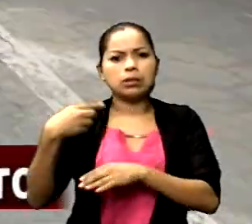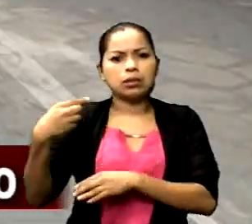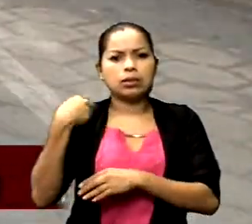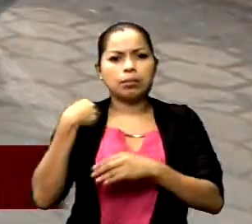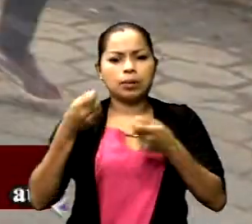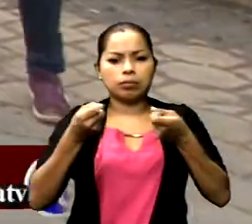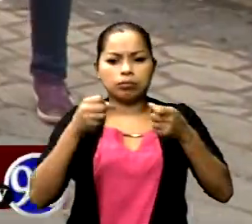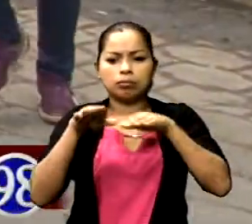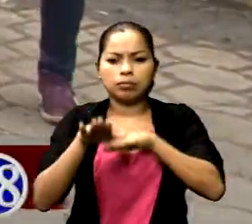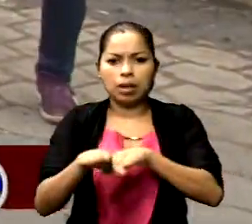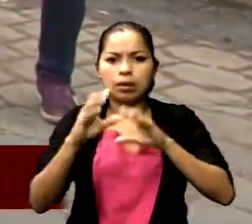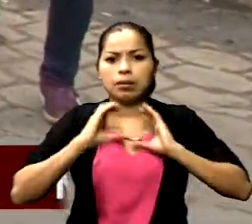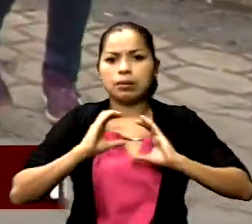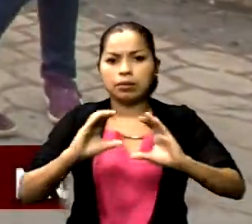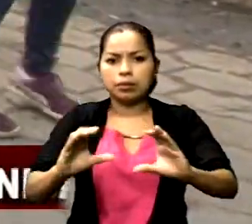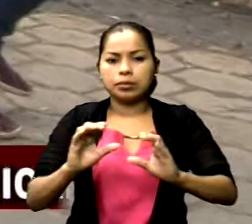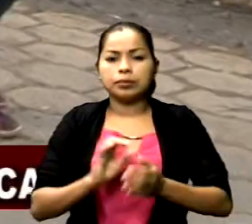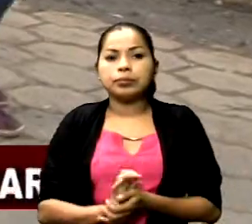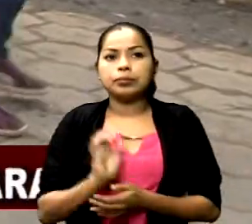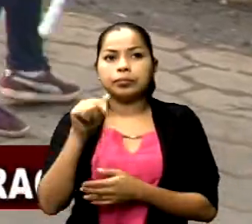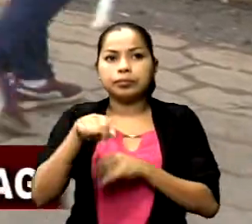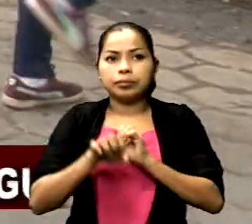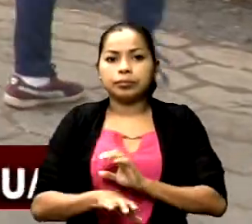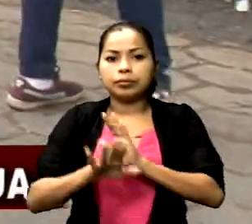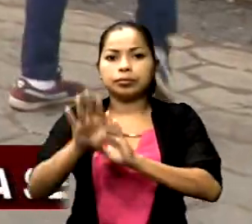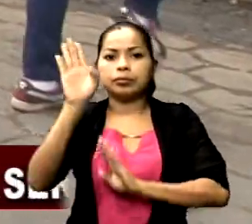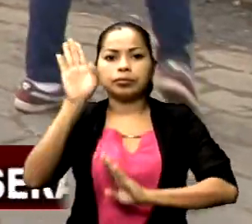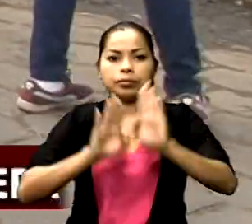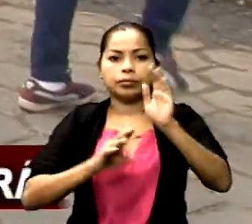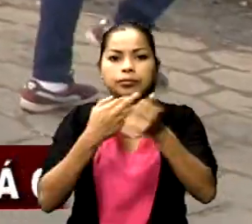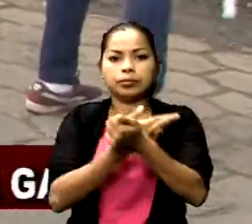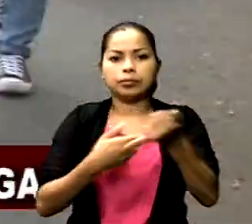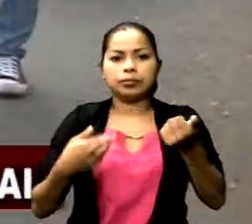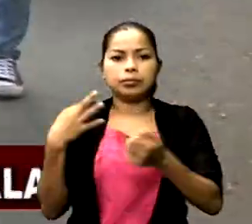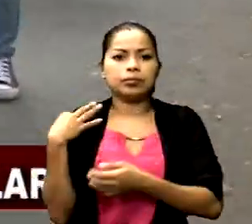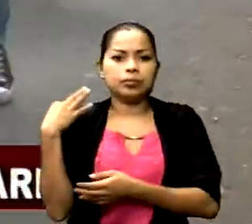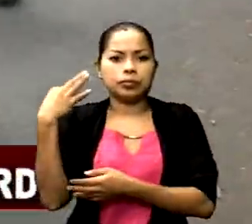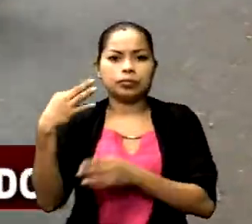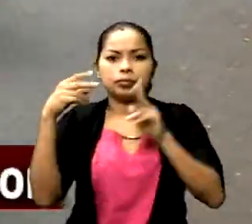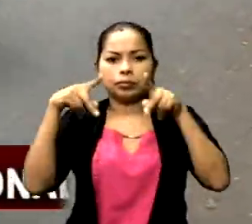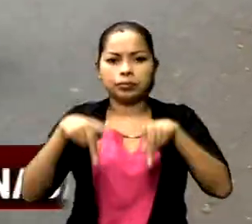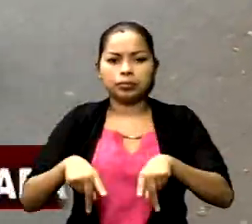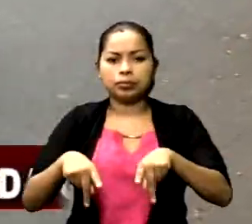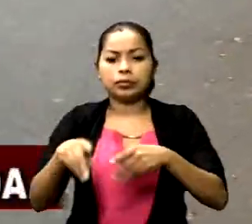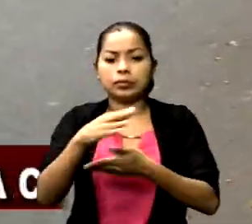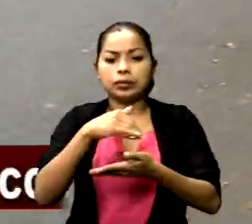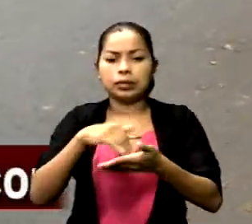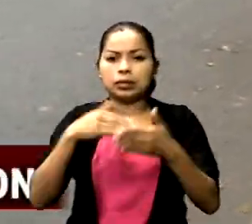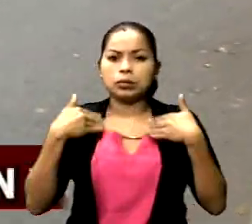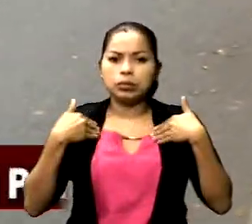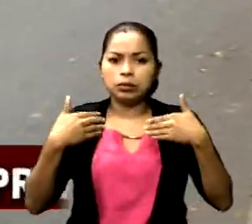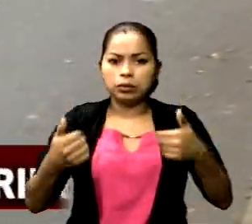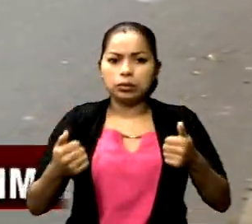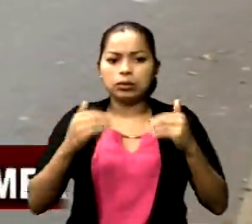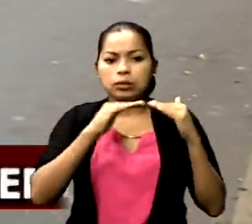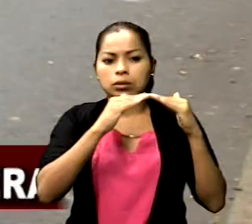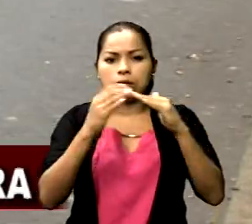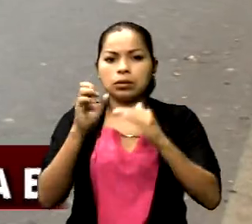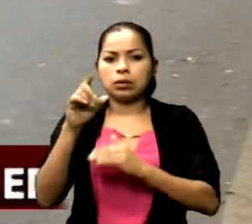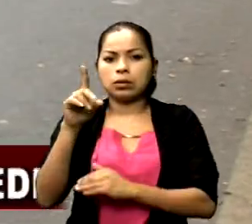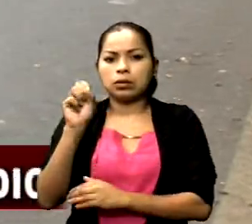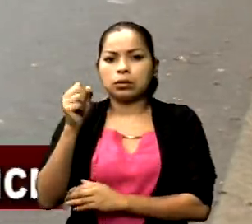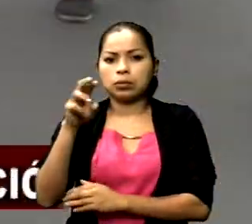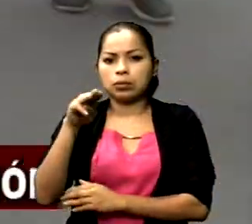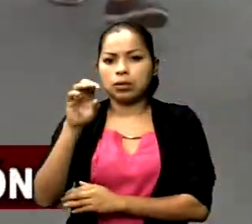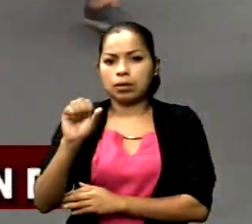unidades móviles en la calle. En esta marcha participaron donantes voluntarios y personal de las unidades de salud del Carlos Rugama,